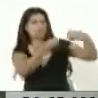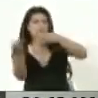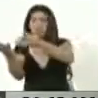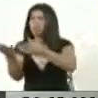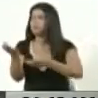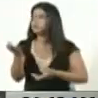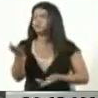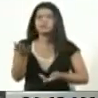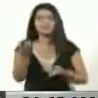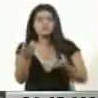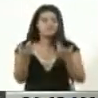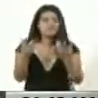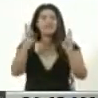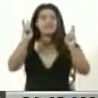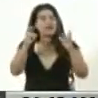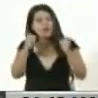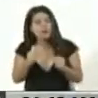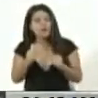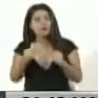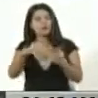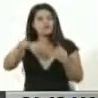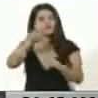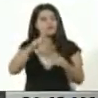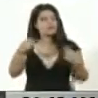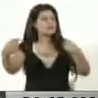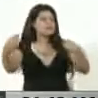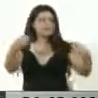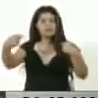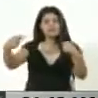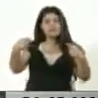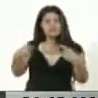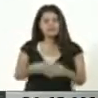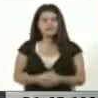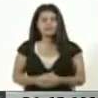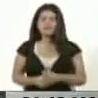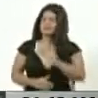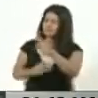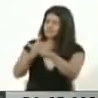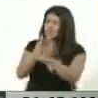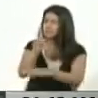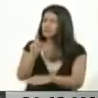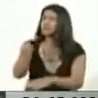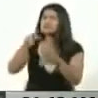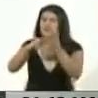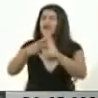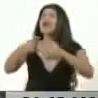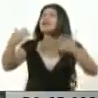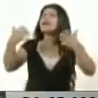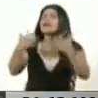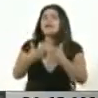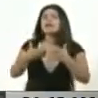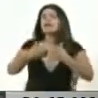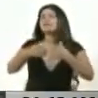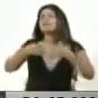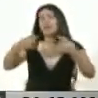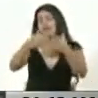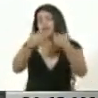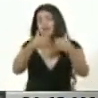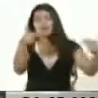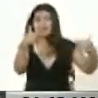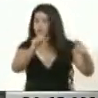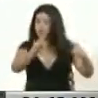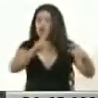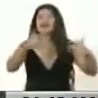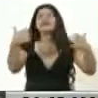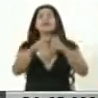no convencional, Tania, porque el pueblo venezolano no... Fíjate que una de las cosas en las cuales pareciera que es